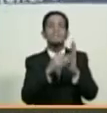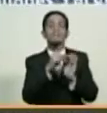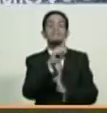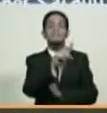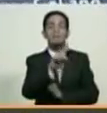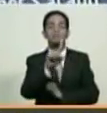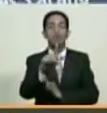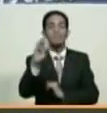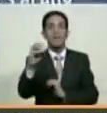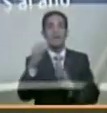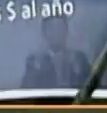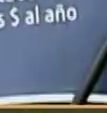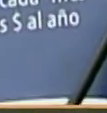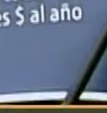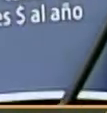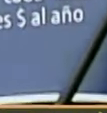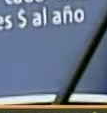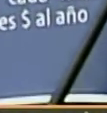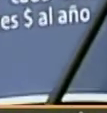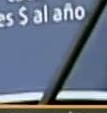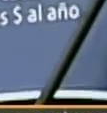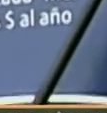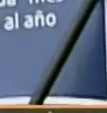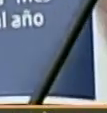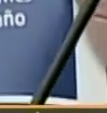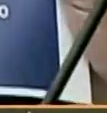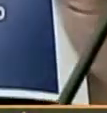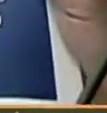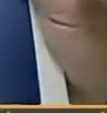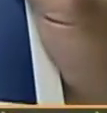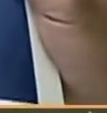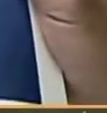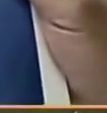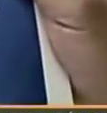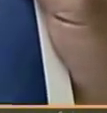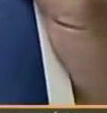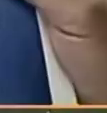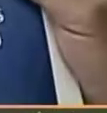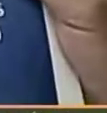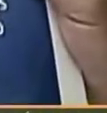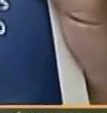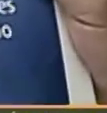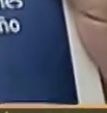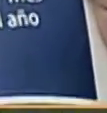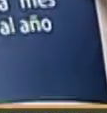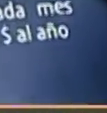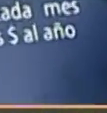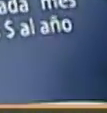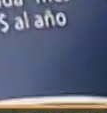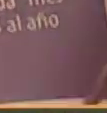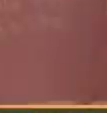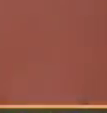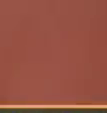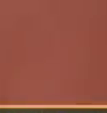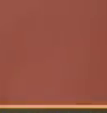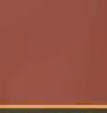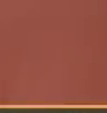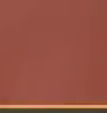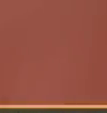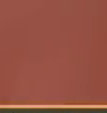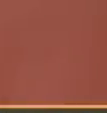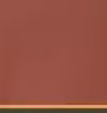438.110 viviendas. ¿Cuánto cuesta una vivienda en Colombia de 75 metros cuadrados con 3 habitaciones, 2 baños? ¿Cuánto